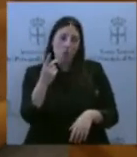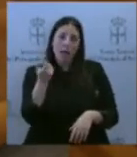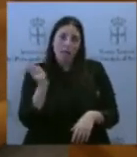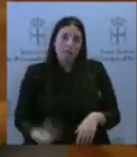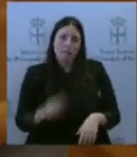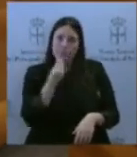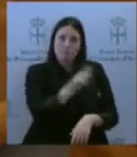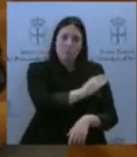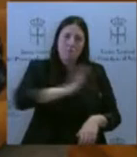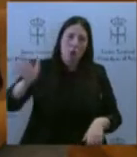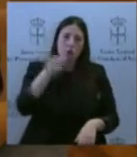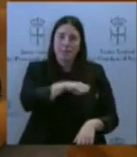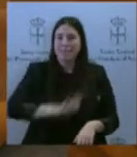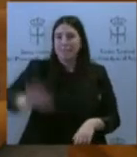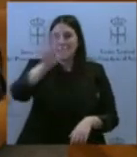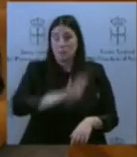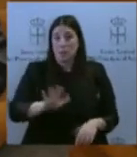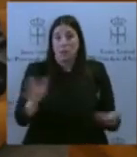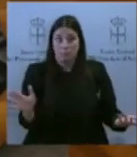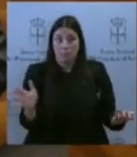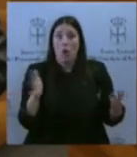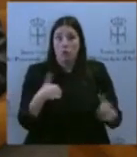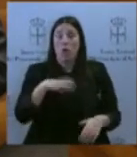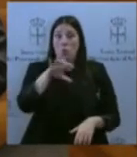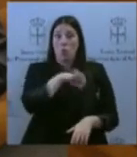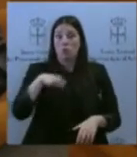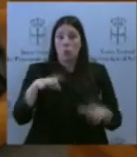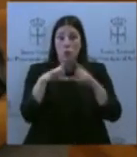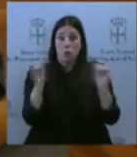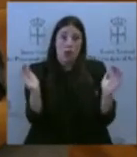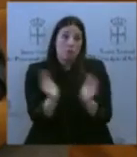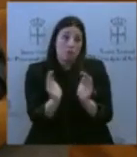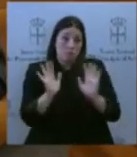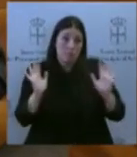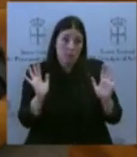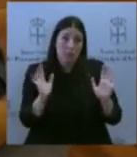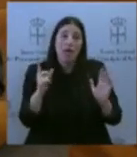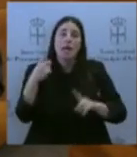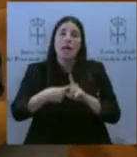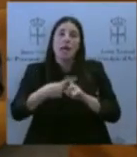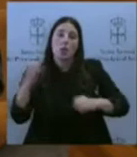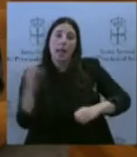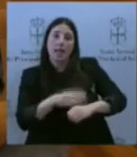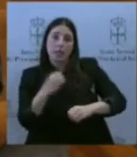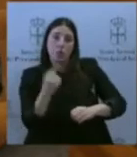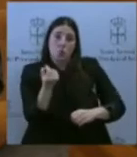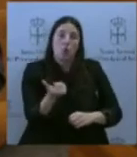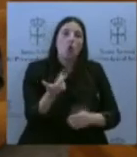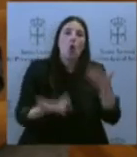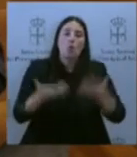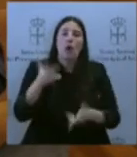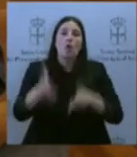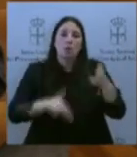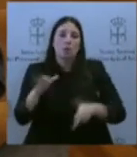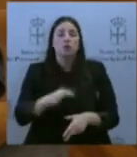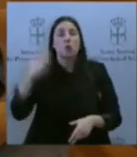comunidad autónoma modesta respecto a otras en el nivel de ingresos, como puede ser País Vasco y Navarra, ¿no? Por eso yo creo